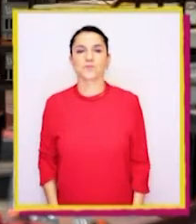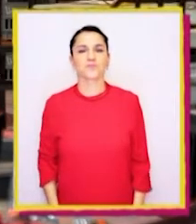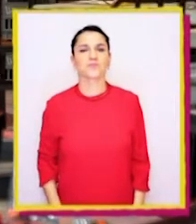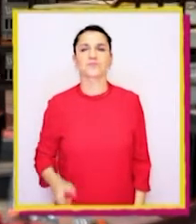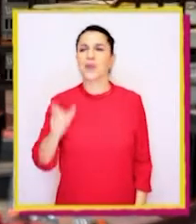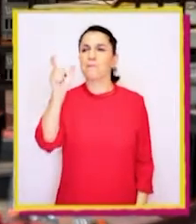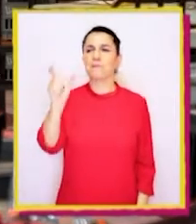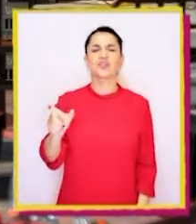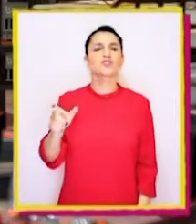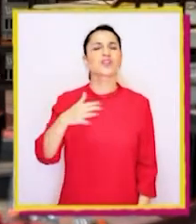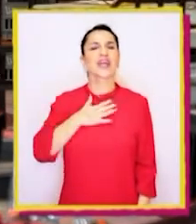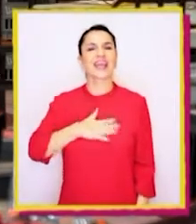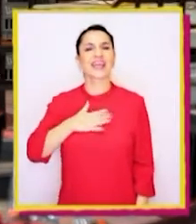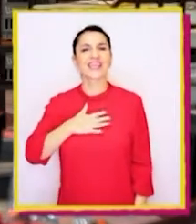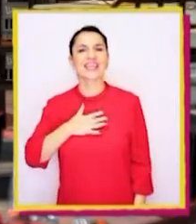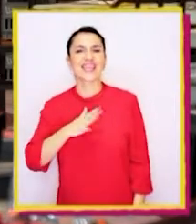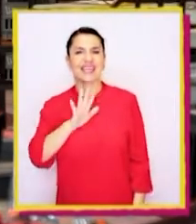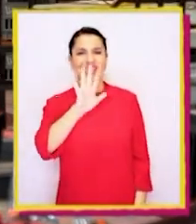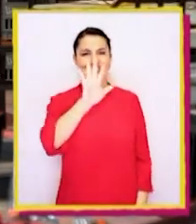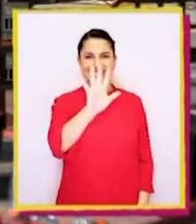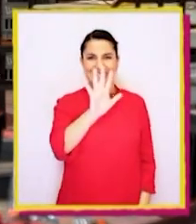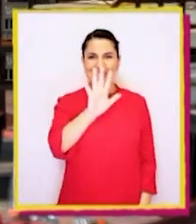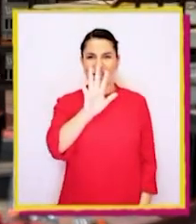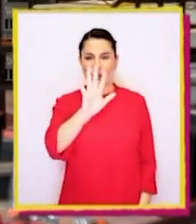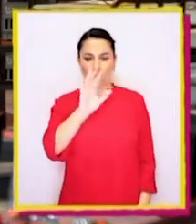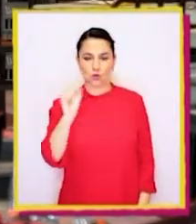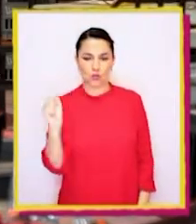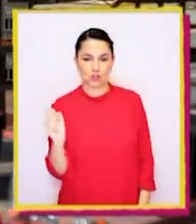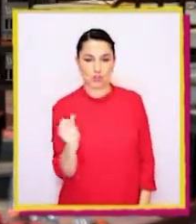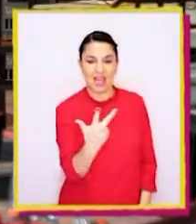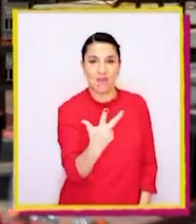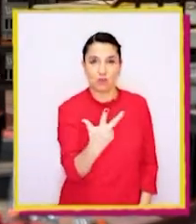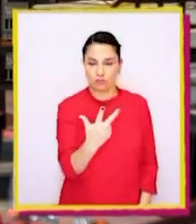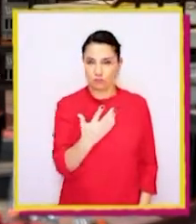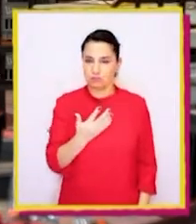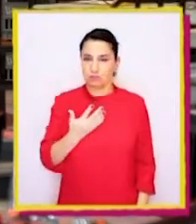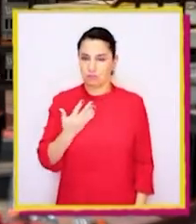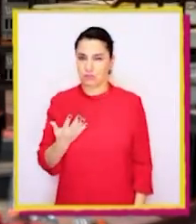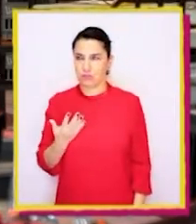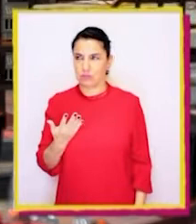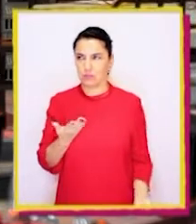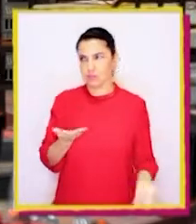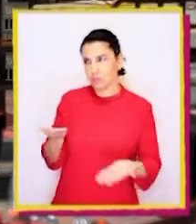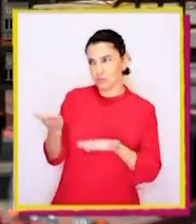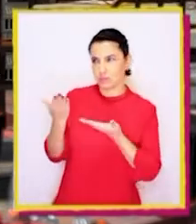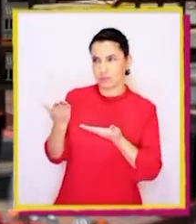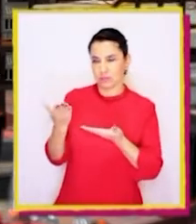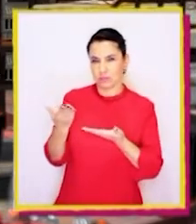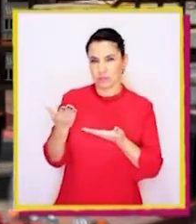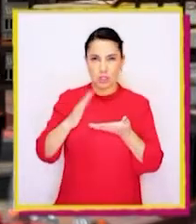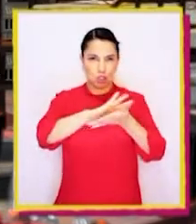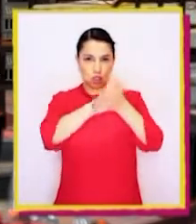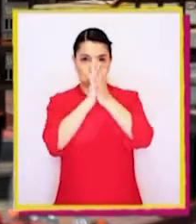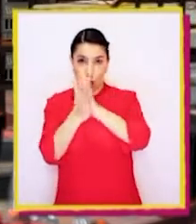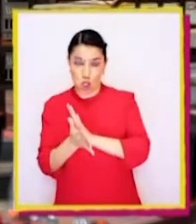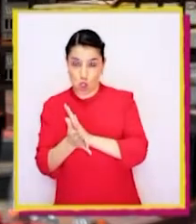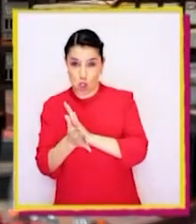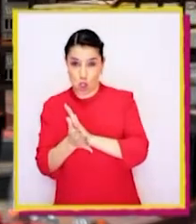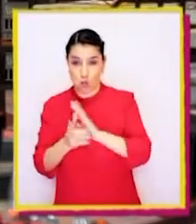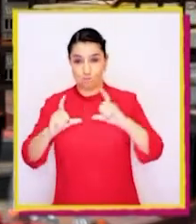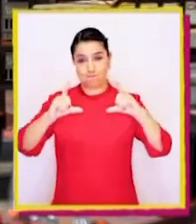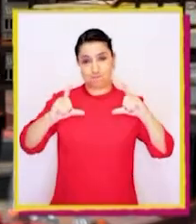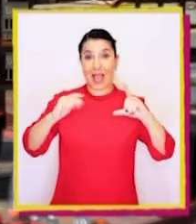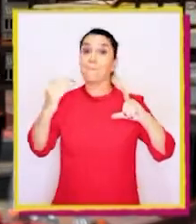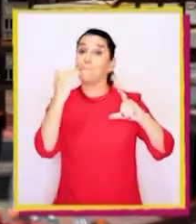primer pedido dice que quieren 5 octavos de pizza. 5 octavos sería algo así. Entonces, mi entero sería la